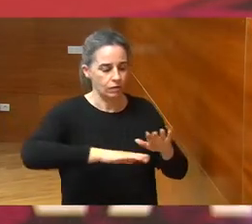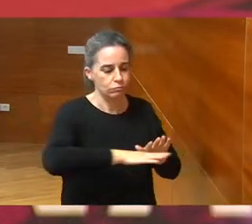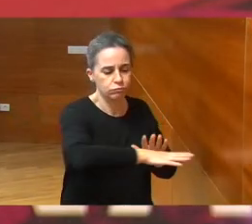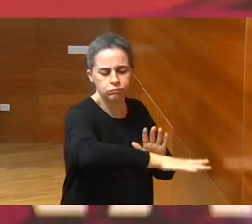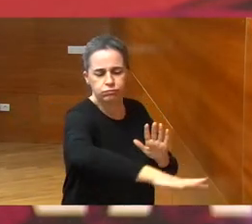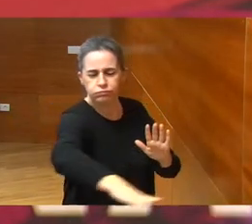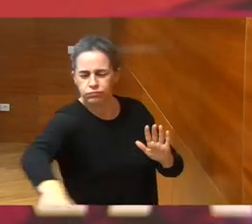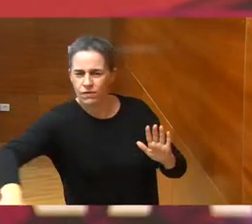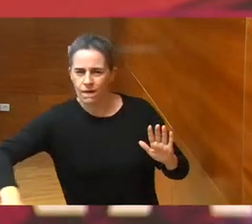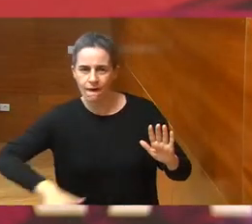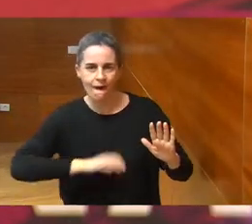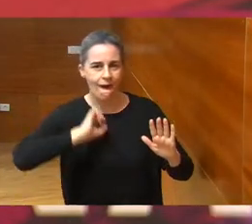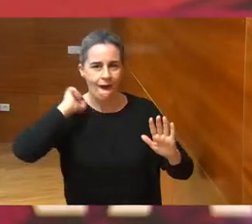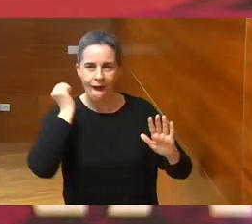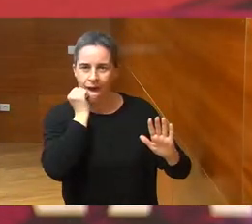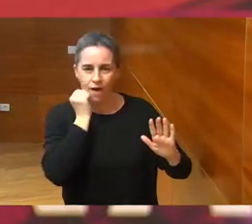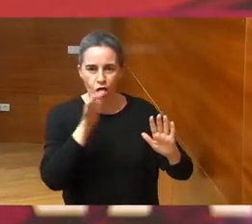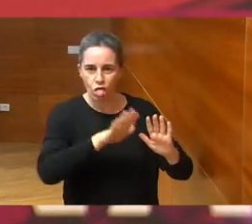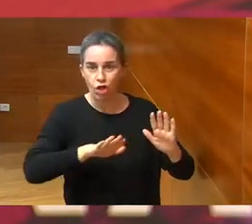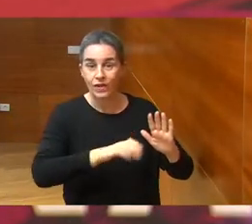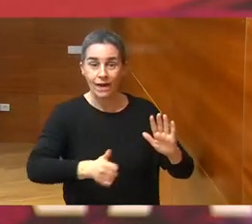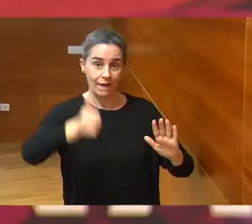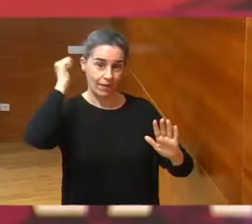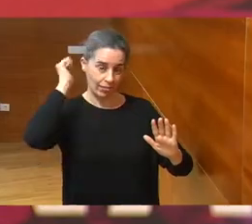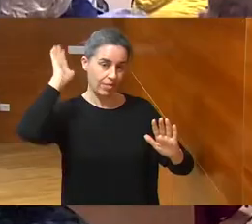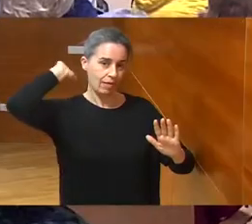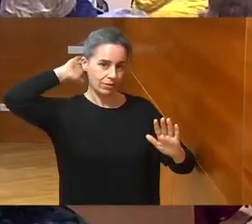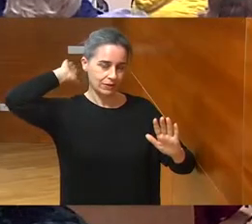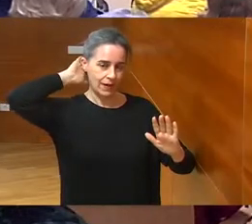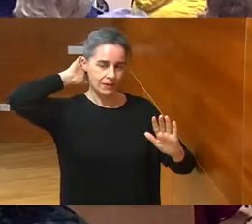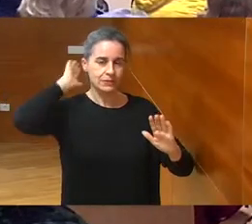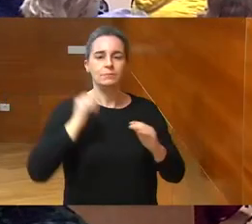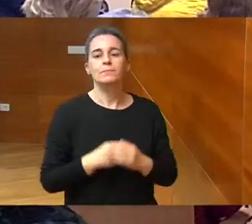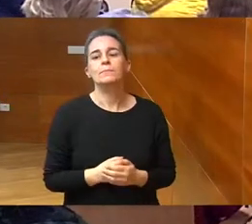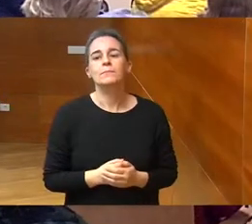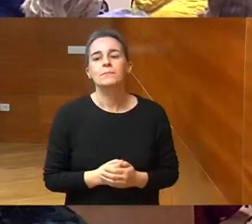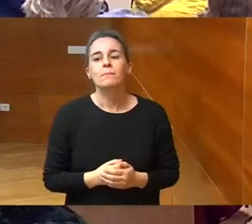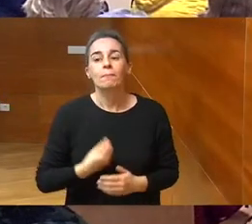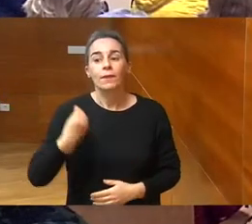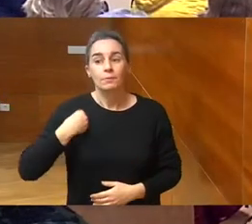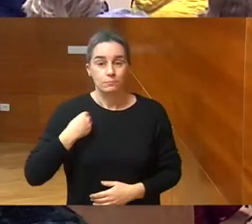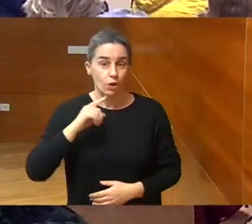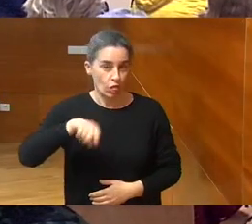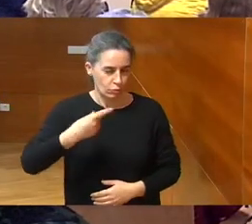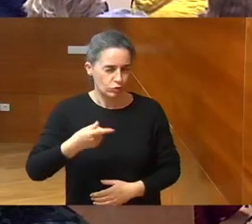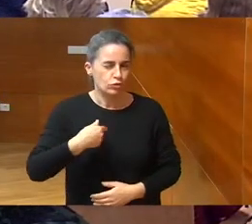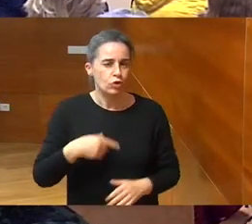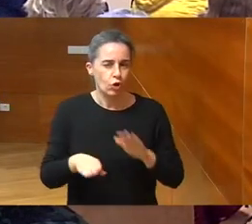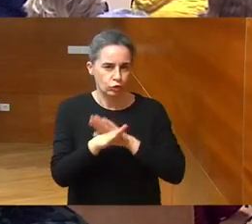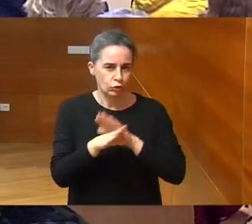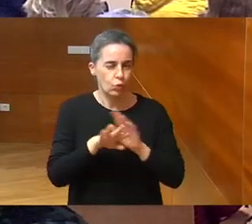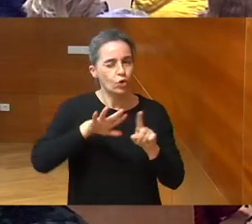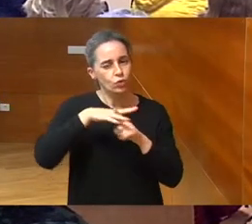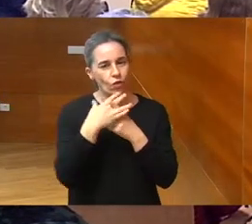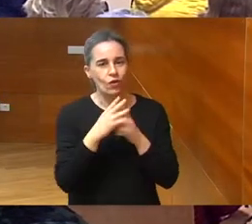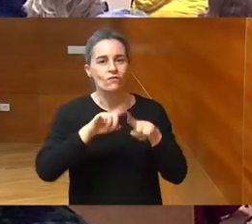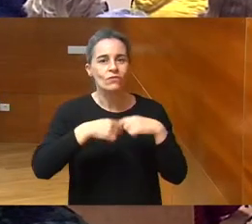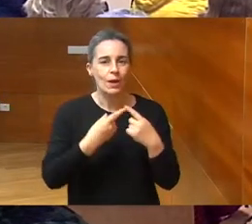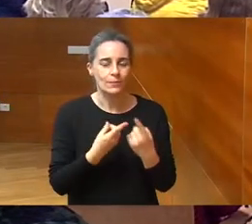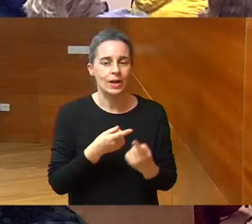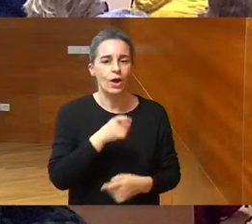era cuartel como final de esta primera parte que después voy a seguir con qué contexto familiar